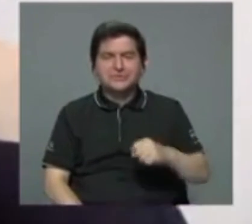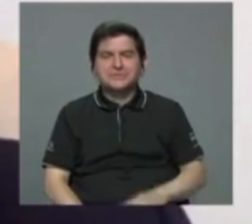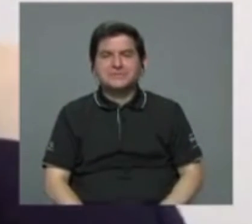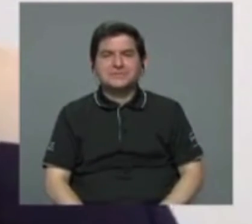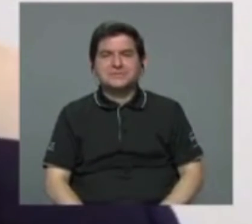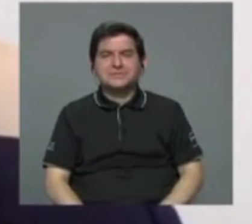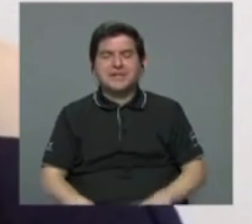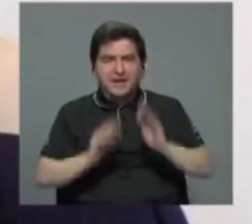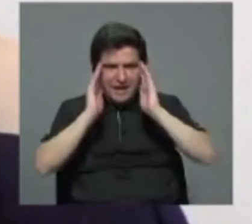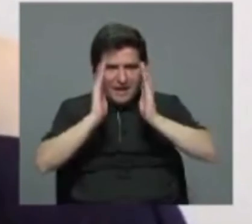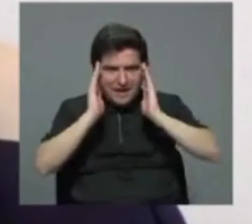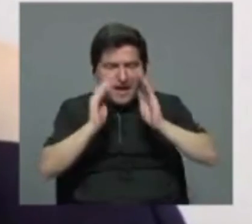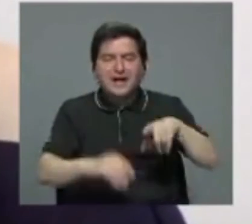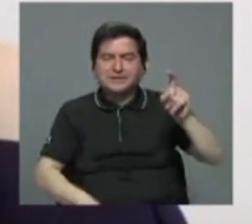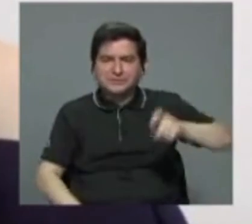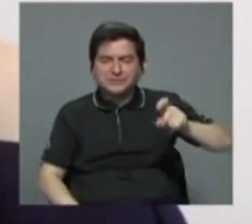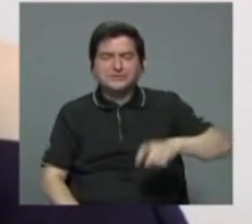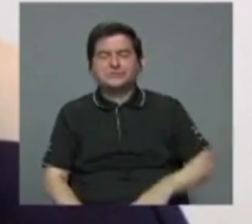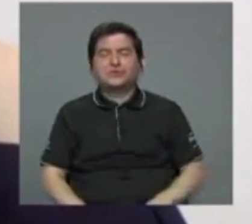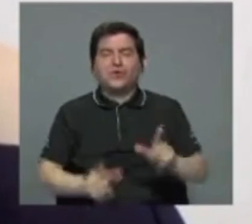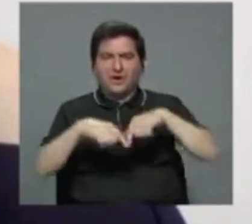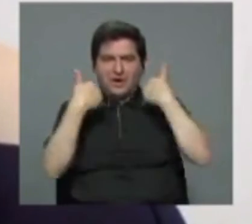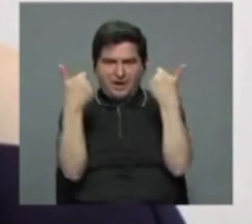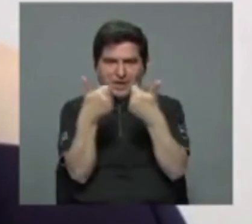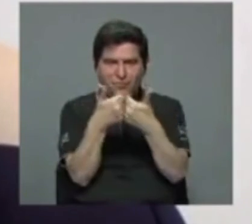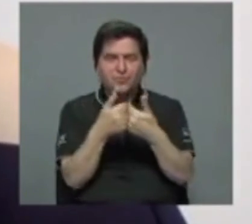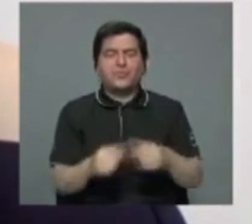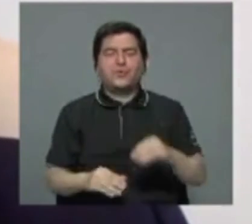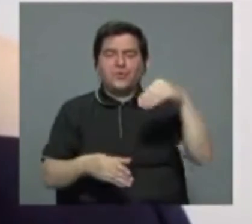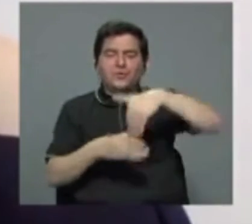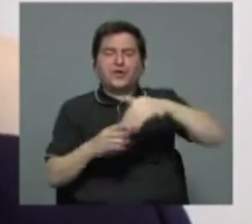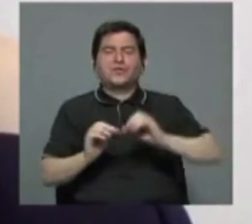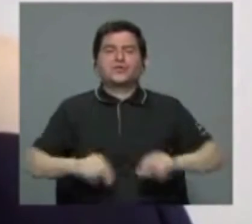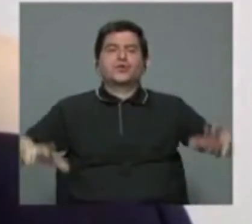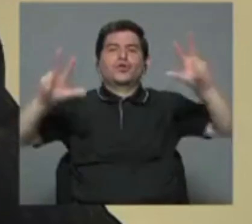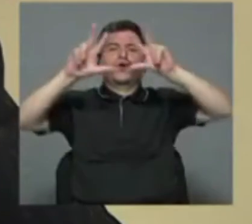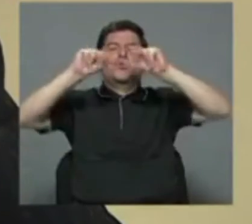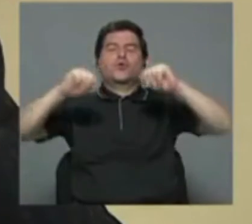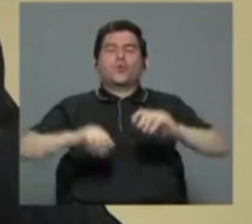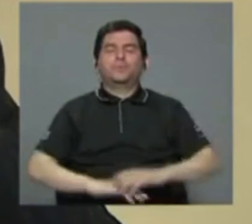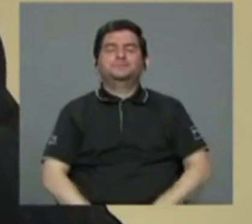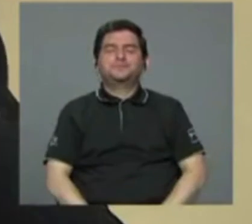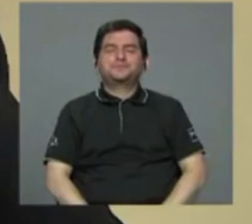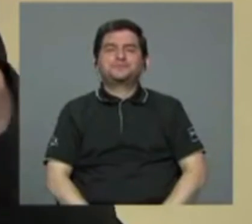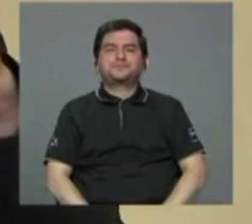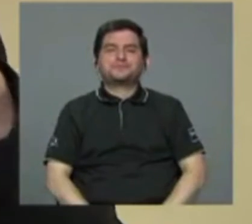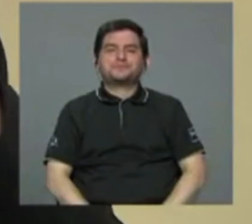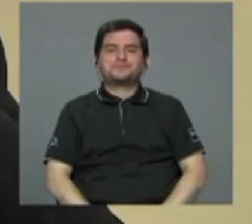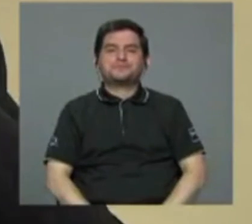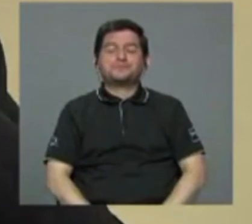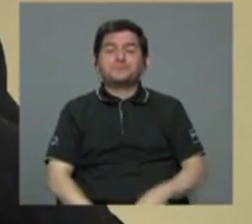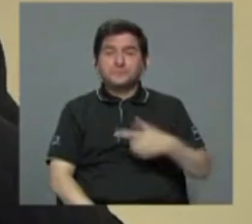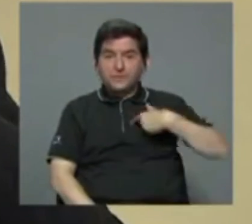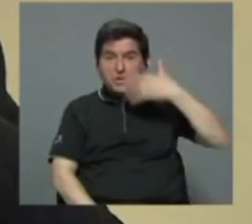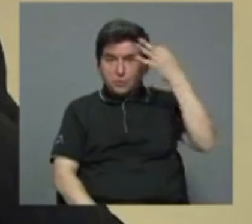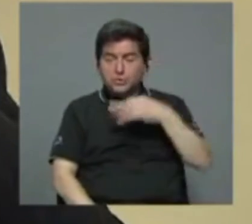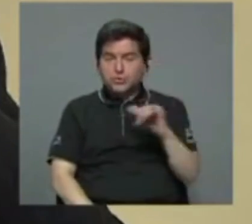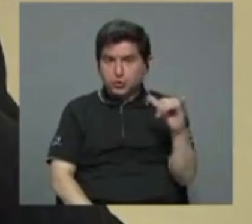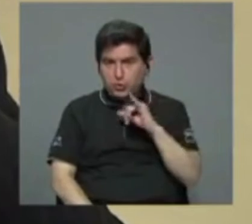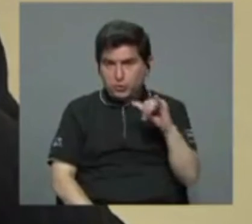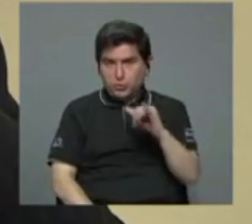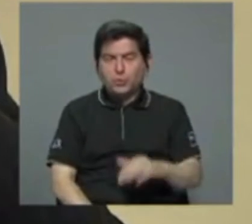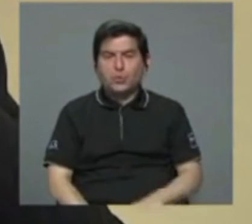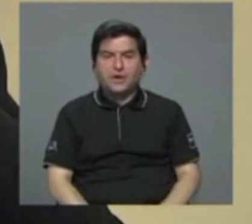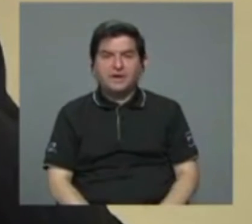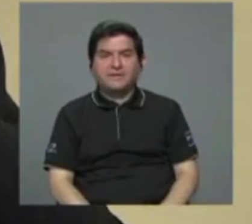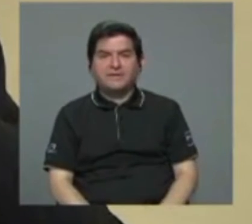enorme cobertura que tiene esta misión en Naciones Unidas. Pues me parece también